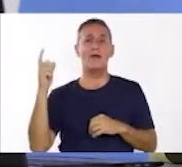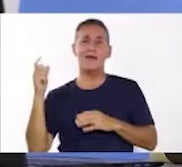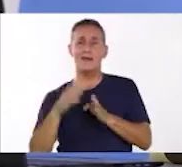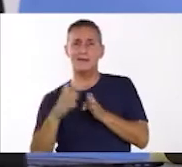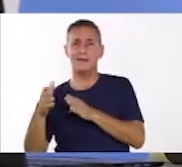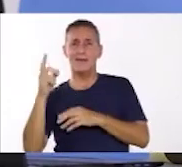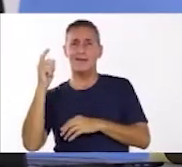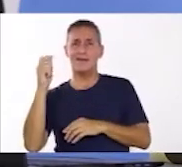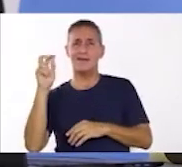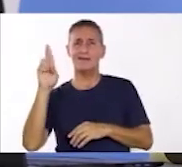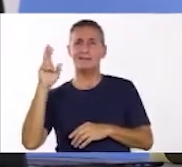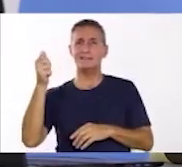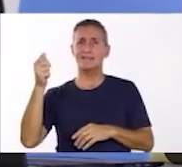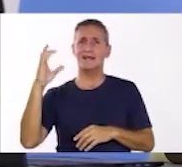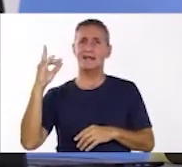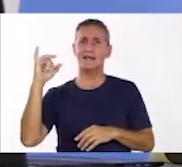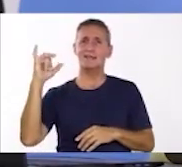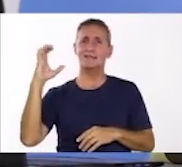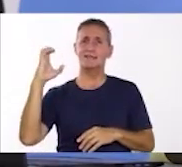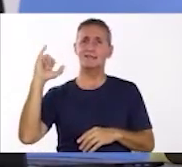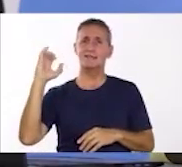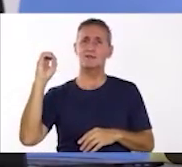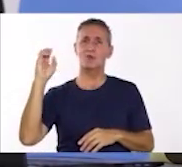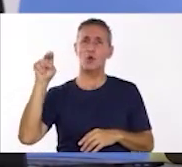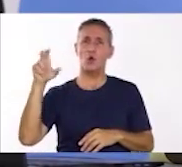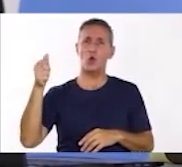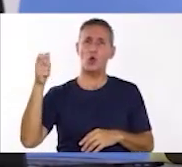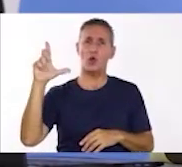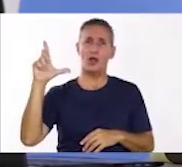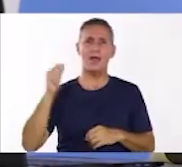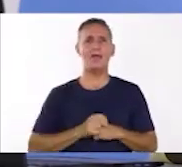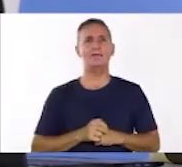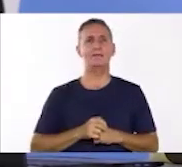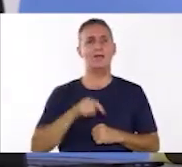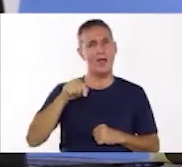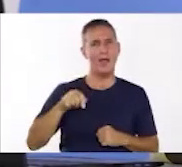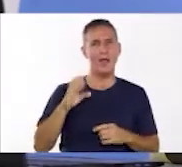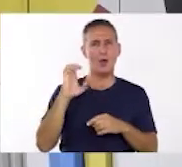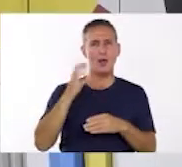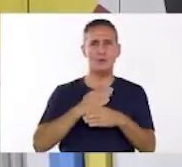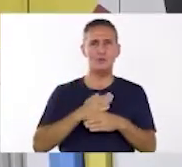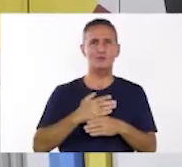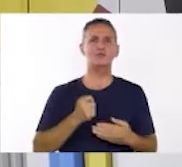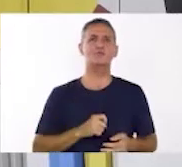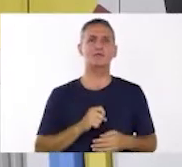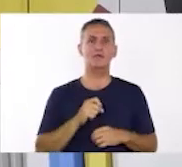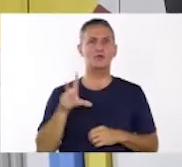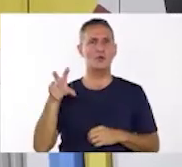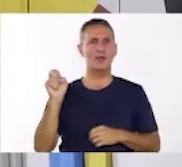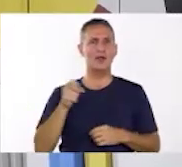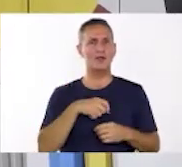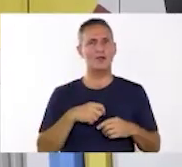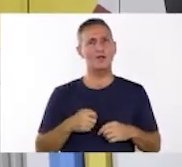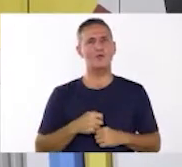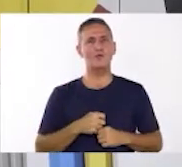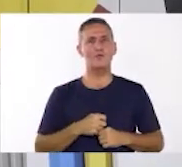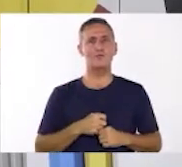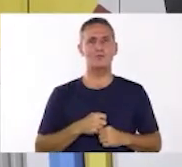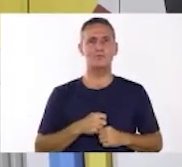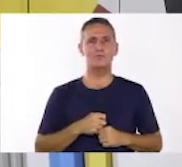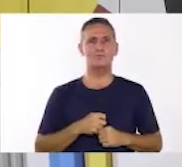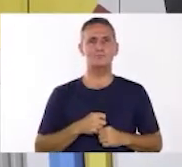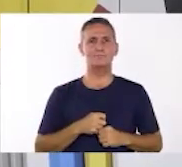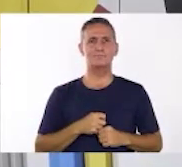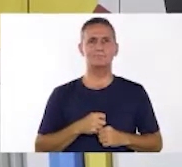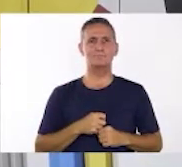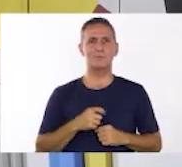la continuación de movimientos trovadorescos anteriores, como la llamada trova